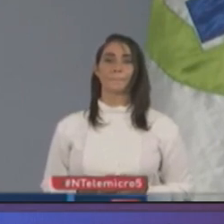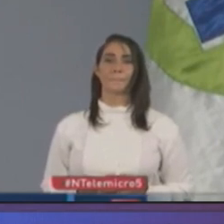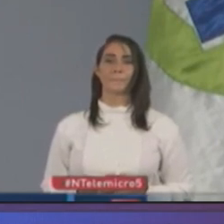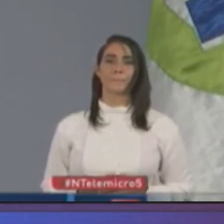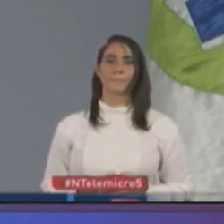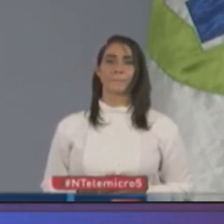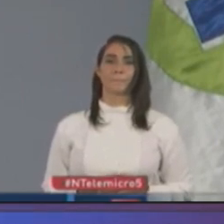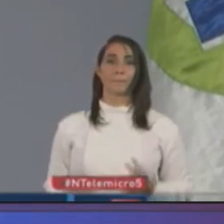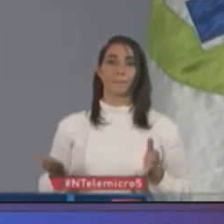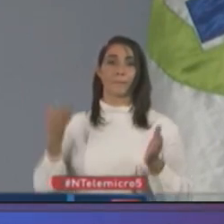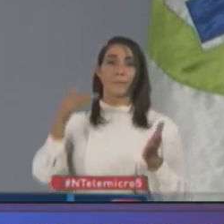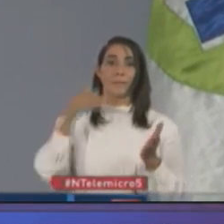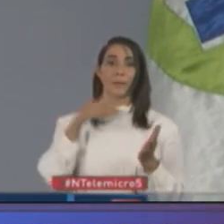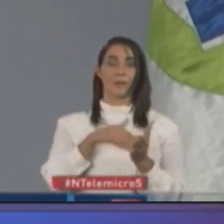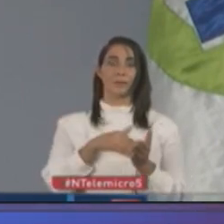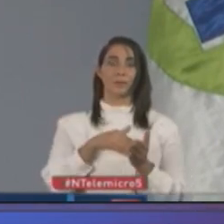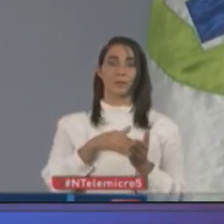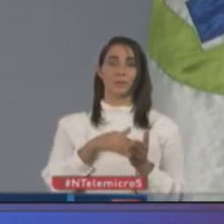Monseñor Noel,